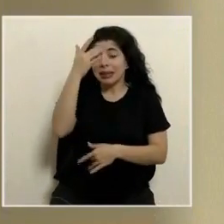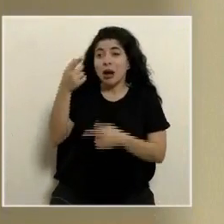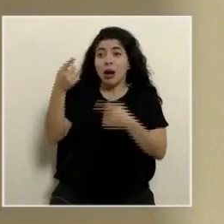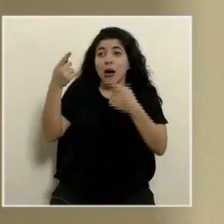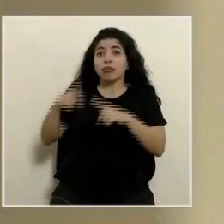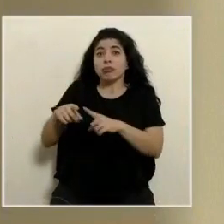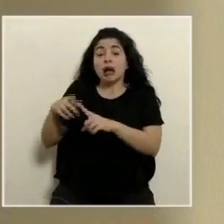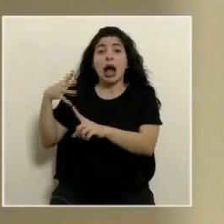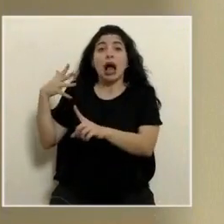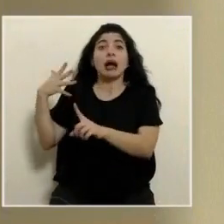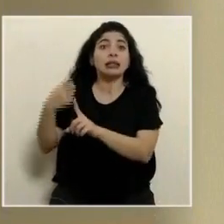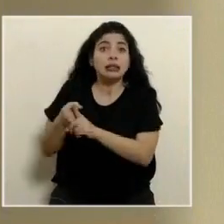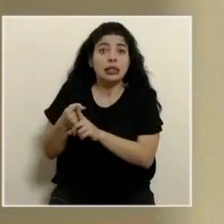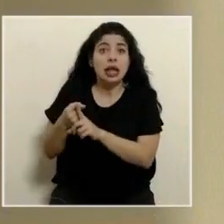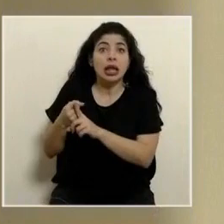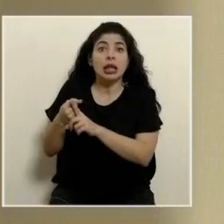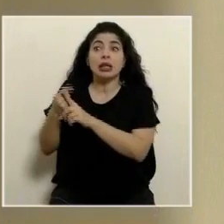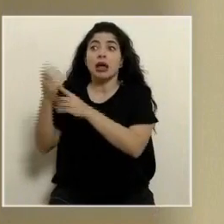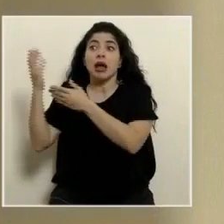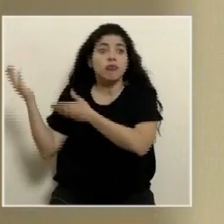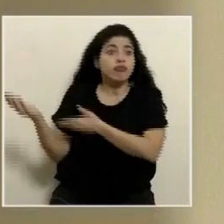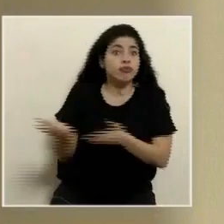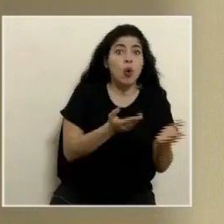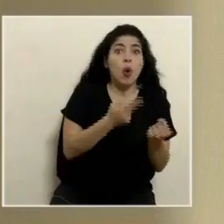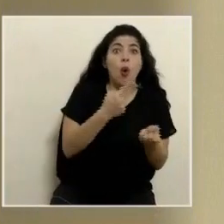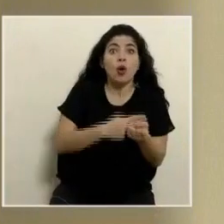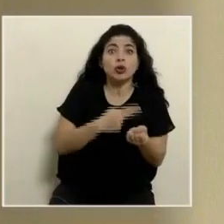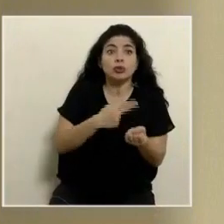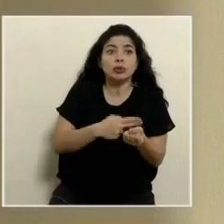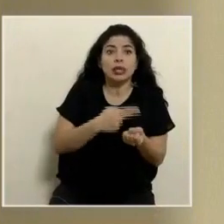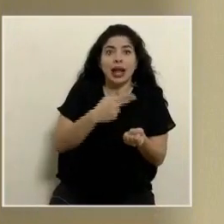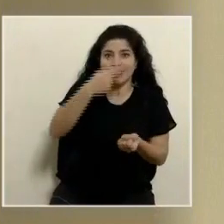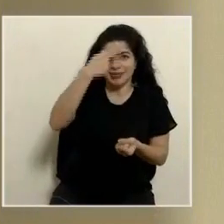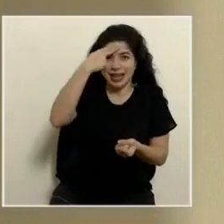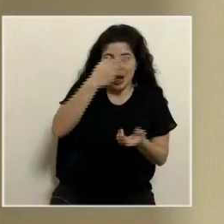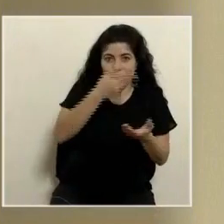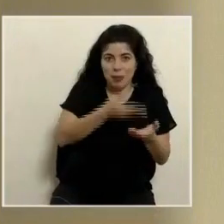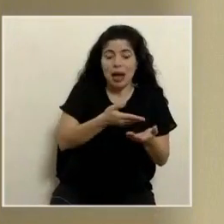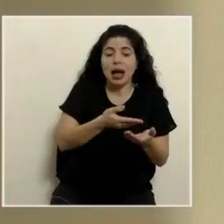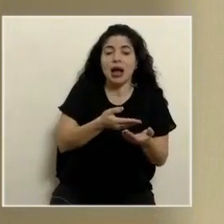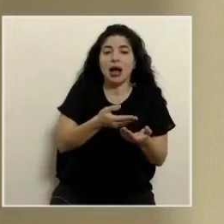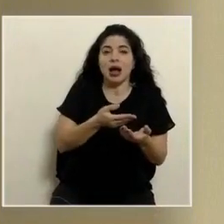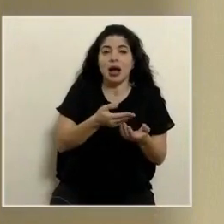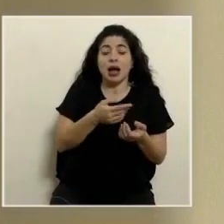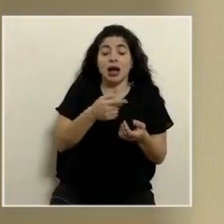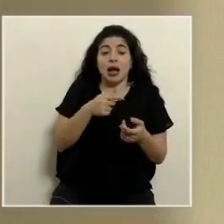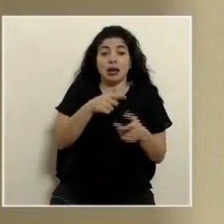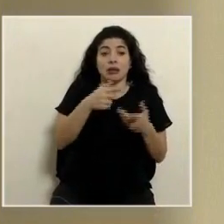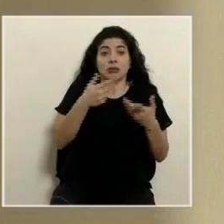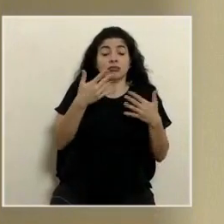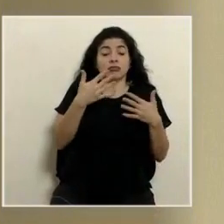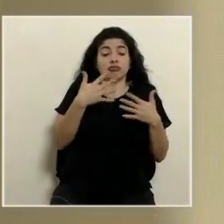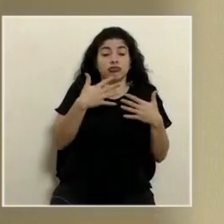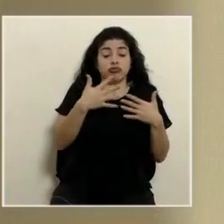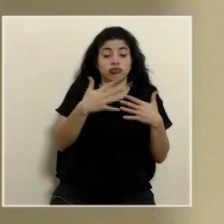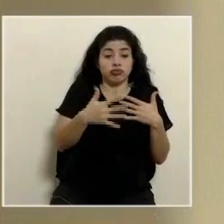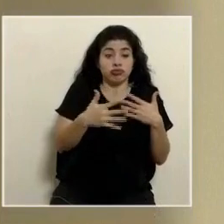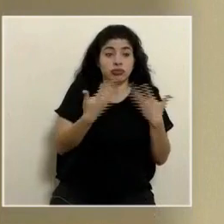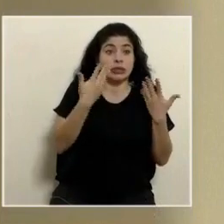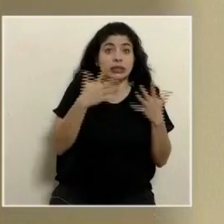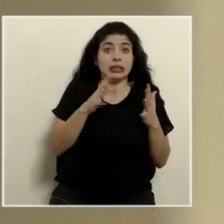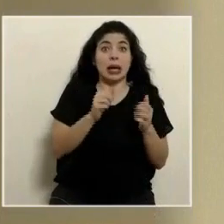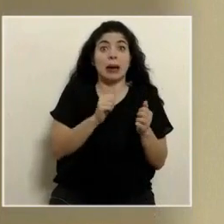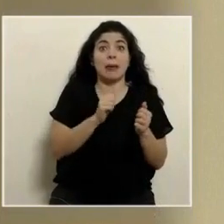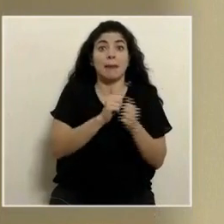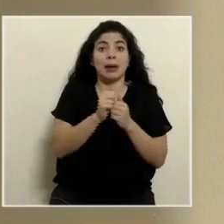accidente de tránsito, que llegan al Hospital del Trauma y una vez que superan el límite máximo